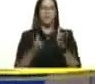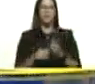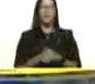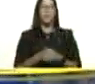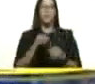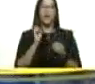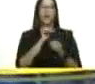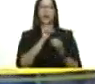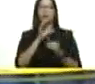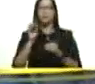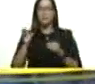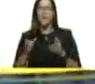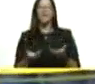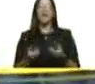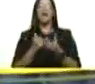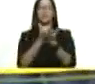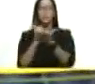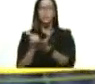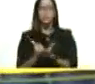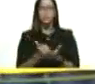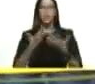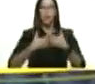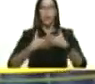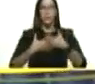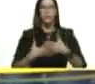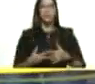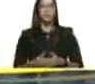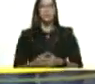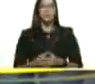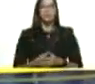y beneficia pues con las demás plantas a...